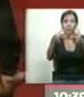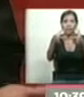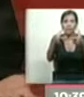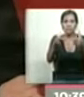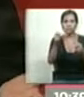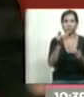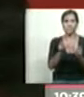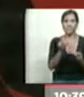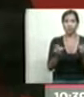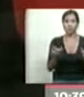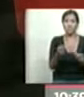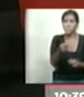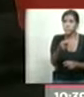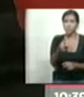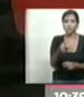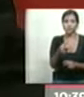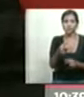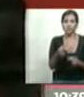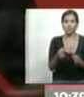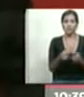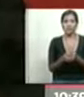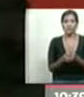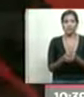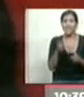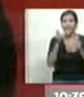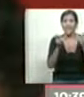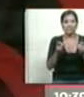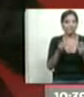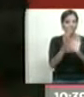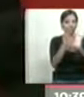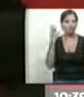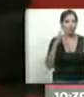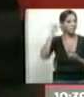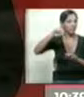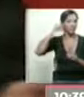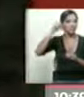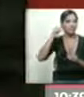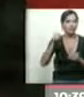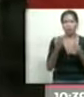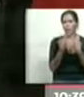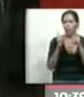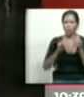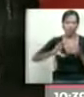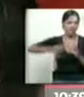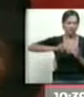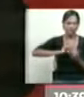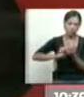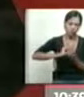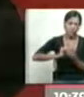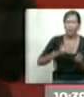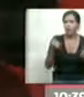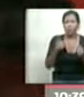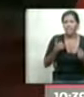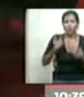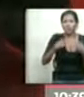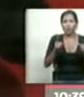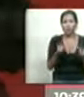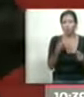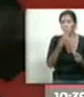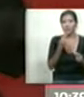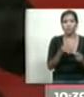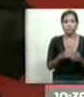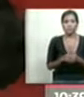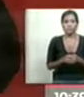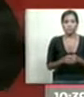llegaba un momento, creo que la gente está haciendo la cola para los cines, para ver la película, o estaba haciendo otro tipo de cosas, lavando ropa o cualquier cosa, pero ya